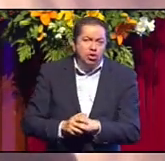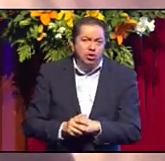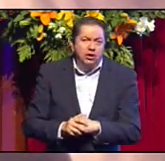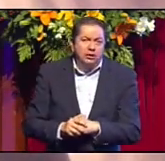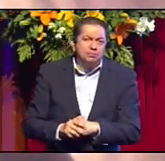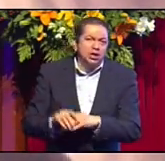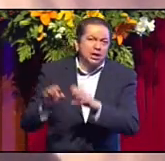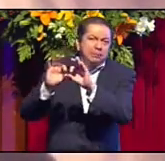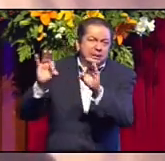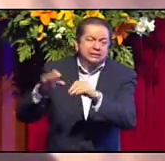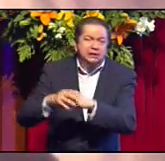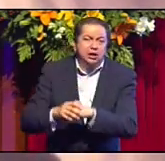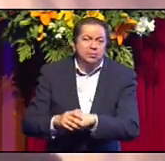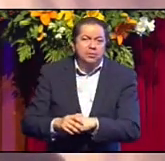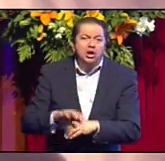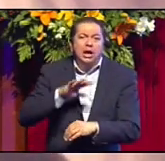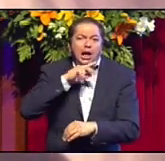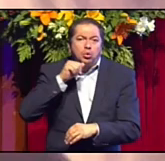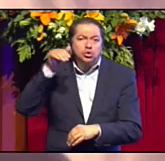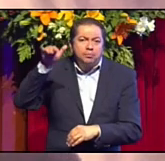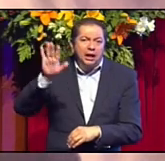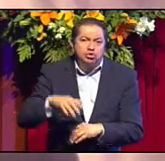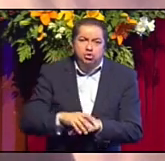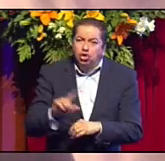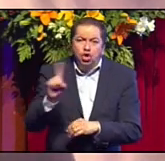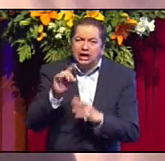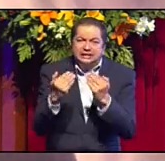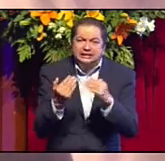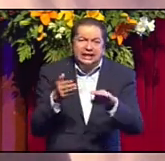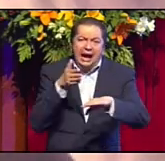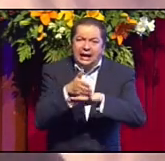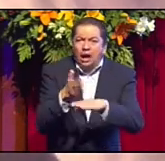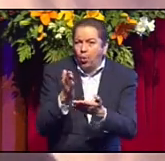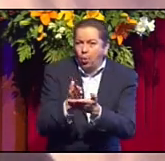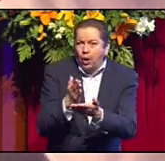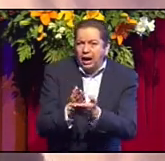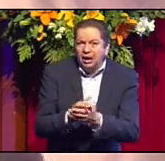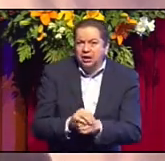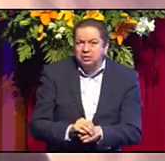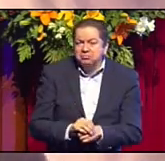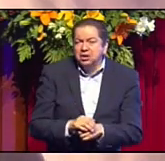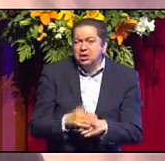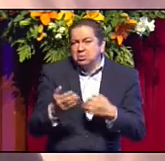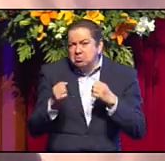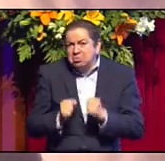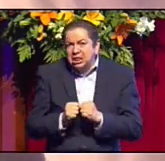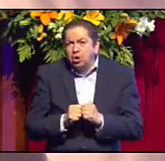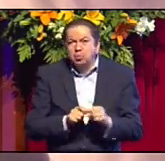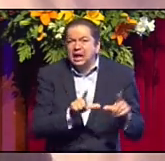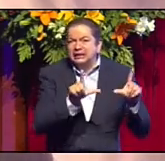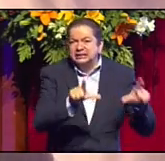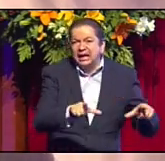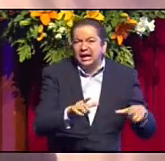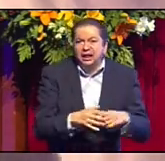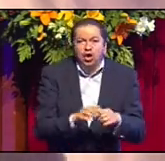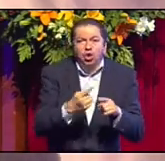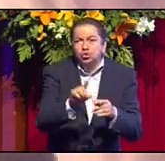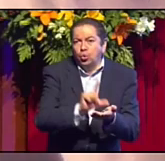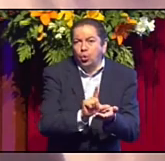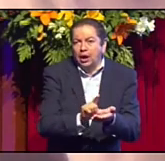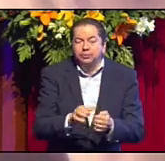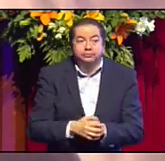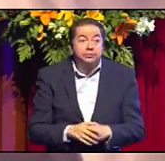pero que es especial, que no el adulto mayor necesariamente tiene que ir a la escuela. Si no, lo puede hacer en su sede, lo puede hacer en otros lugares.